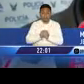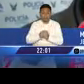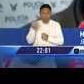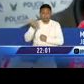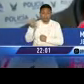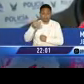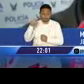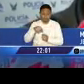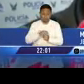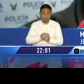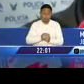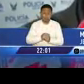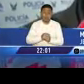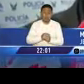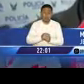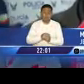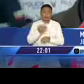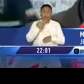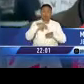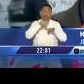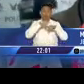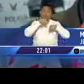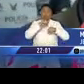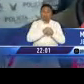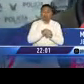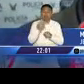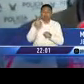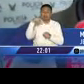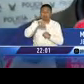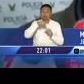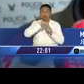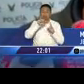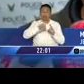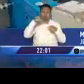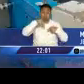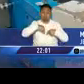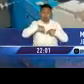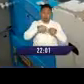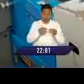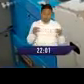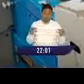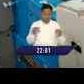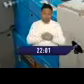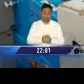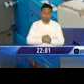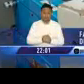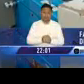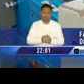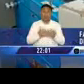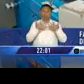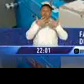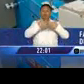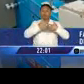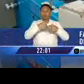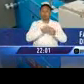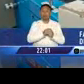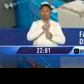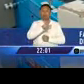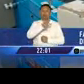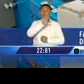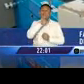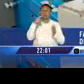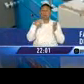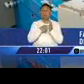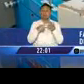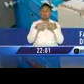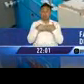puede ser introducido normalmente en el sistema financiero nacional. Estiman que fabricaban $35,000 por día,